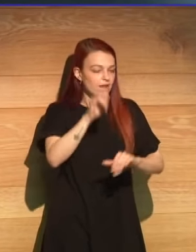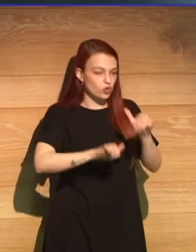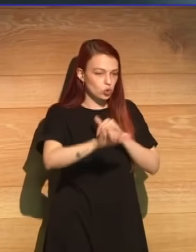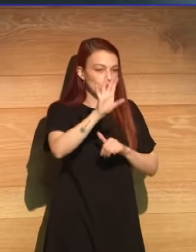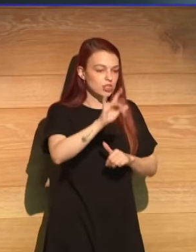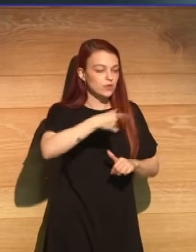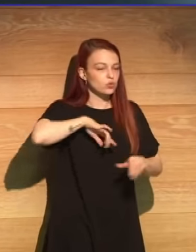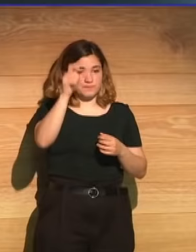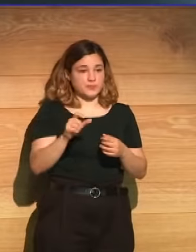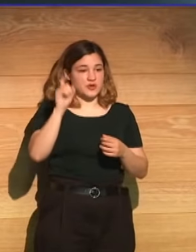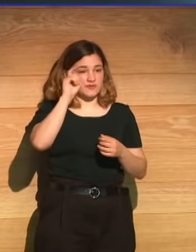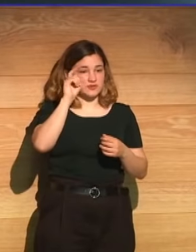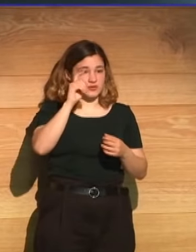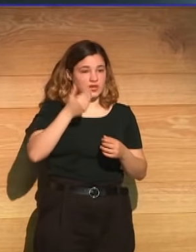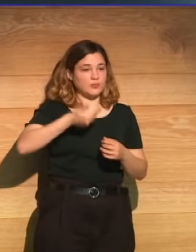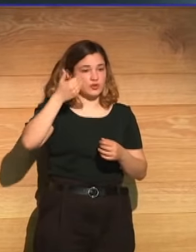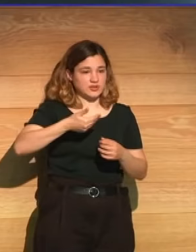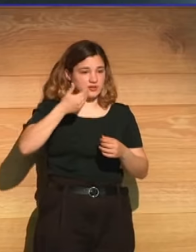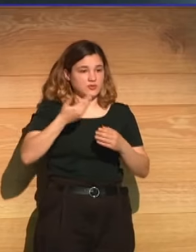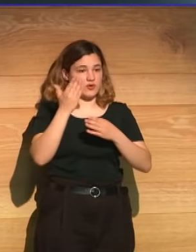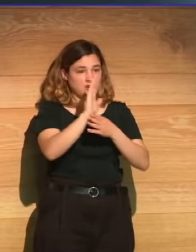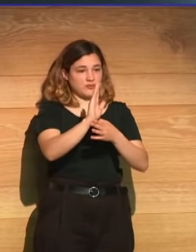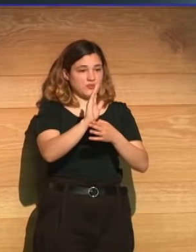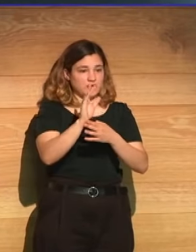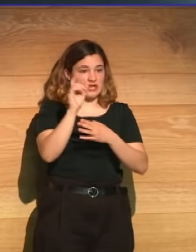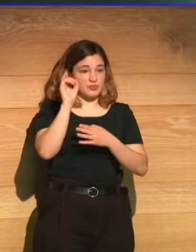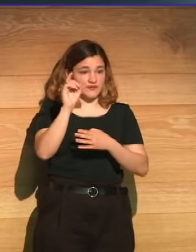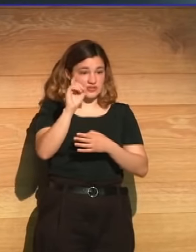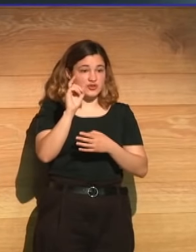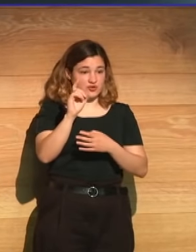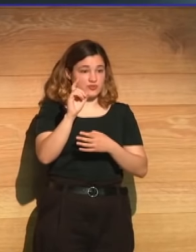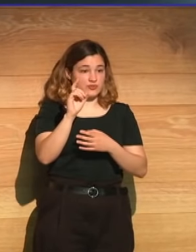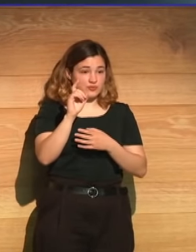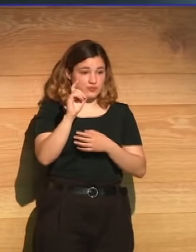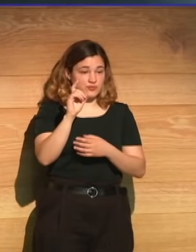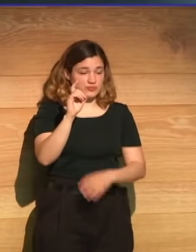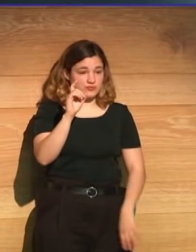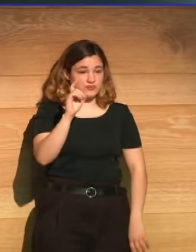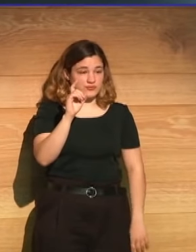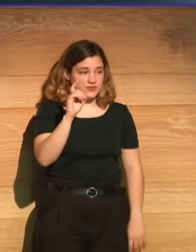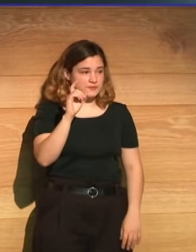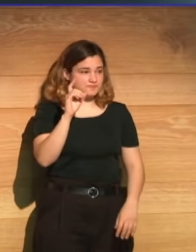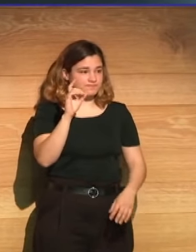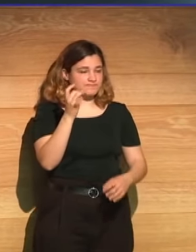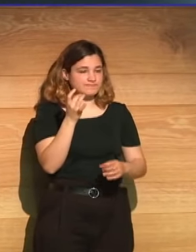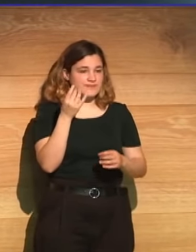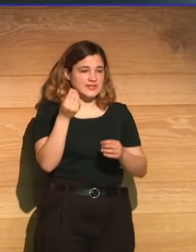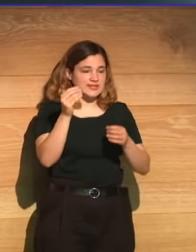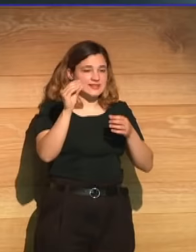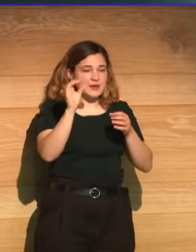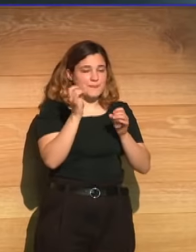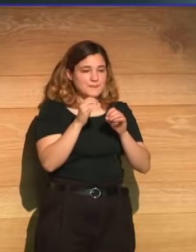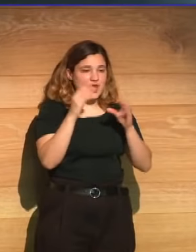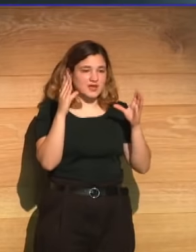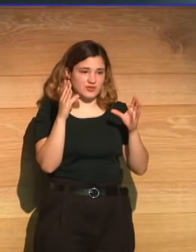por el futuro de nuestro mundo. Pensamos que el docente, el profesor, es ese ingrediente mágico que hace que esa transformación sea